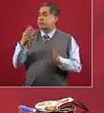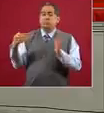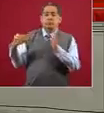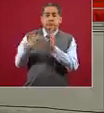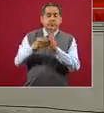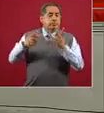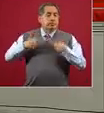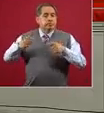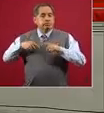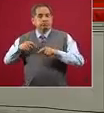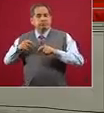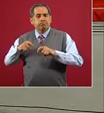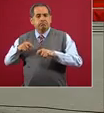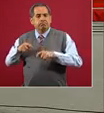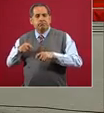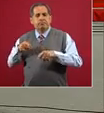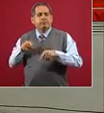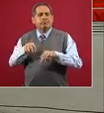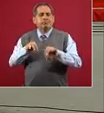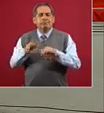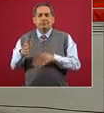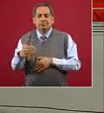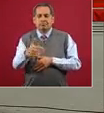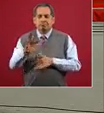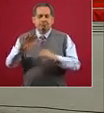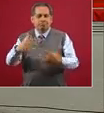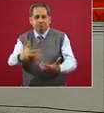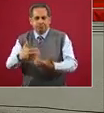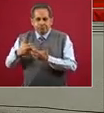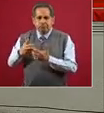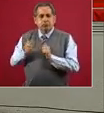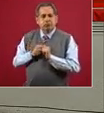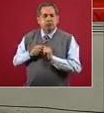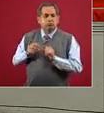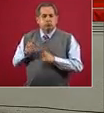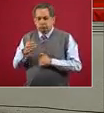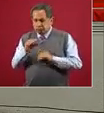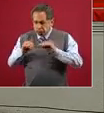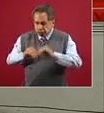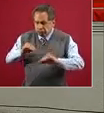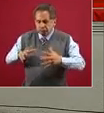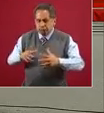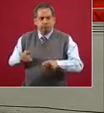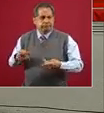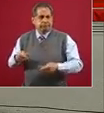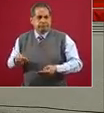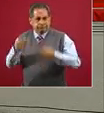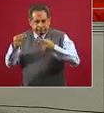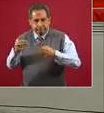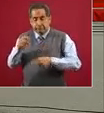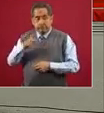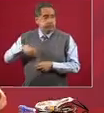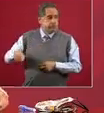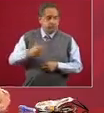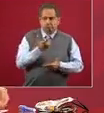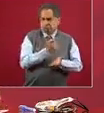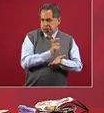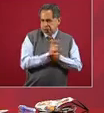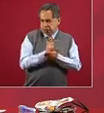193,000 pescadores y acuicultores, con un apoyo directo